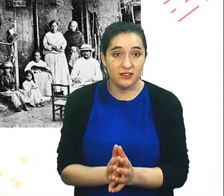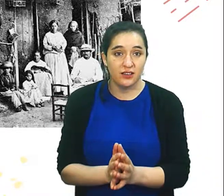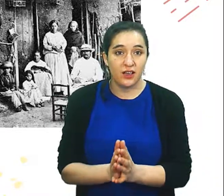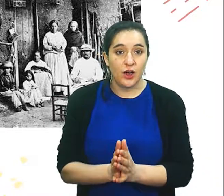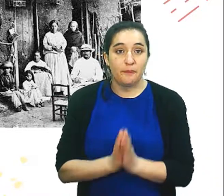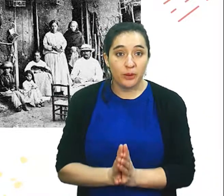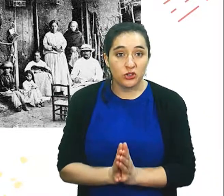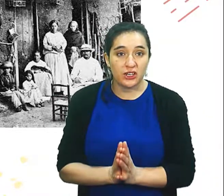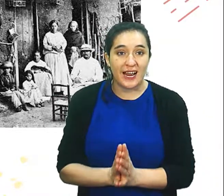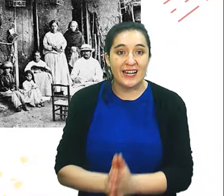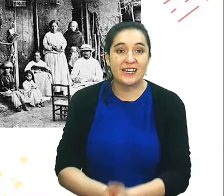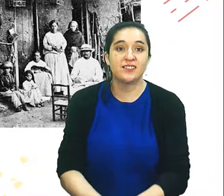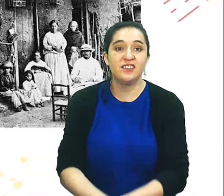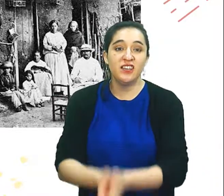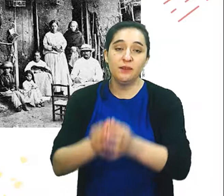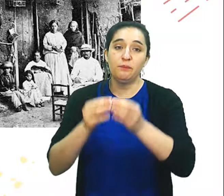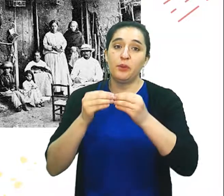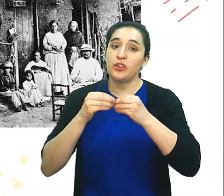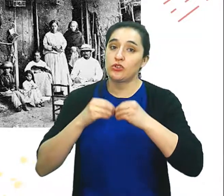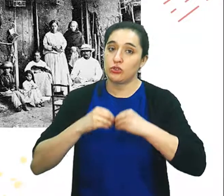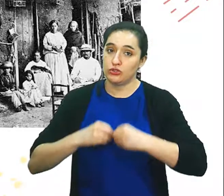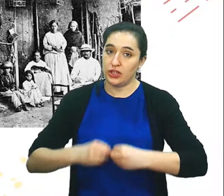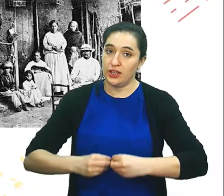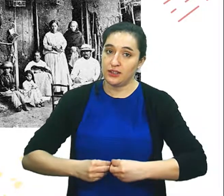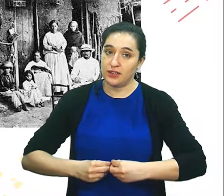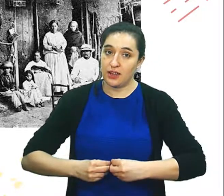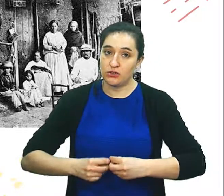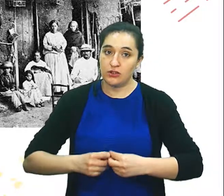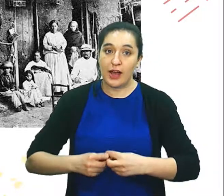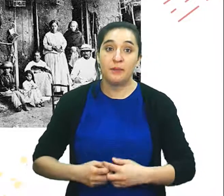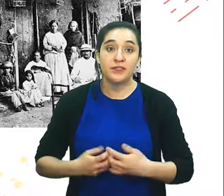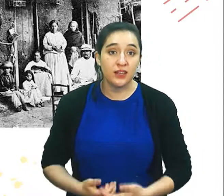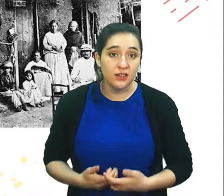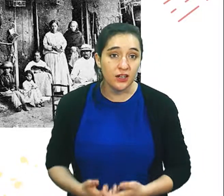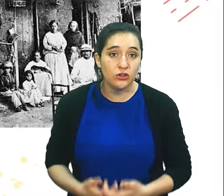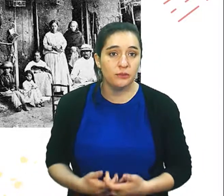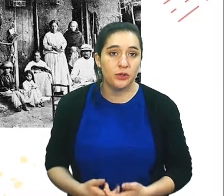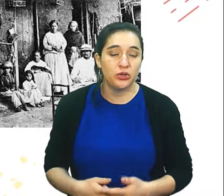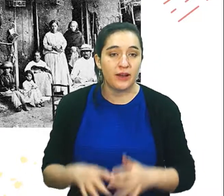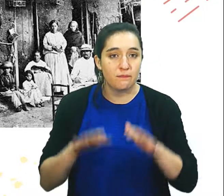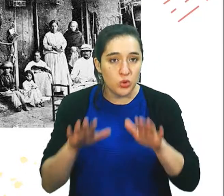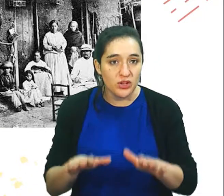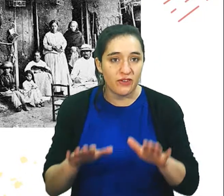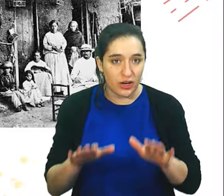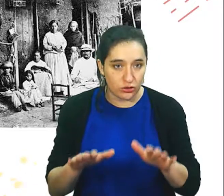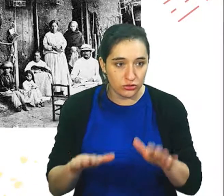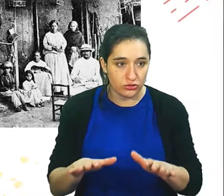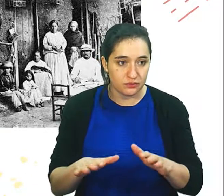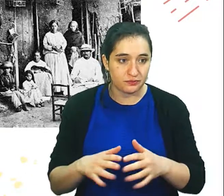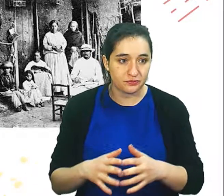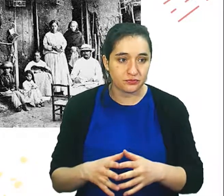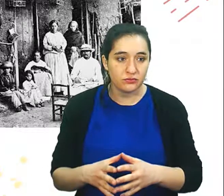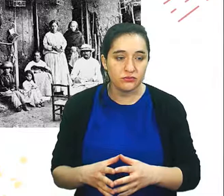media, porque al recibir impuestos, el Estado, a pesar de que los impuestos eran muy